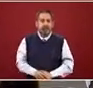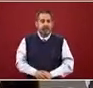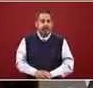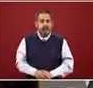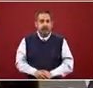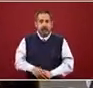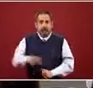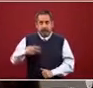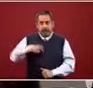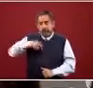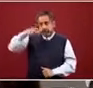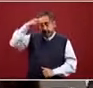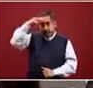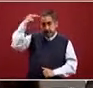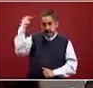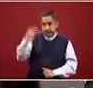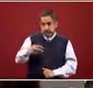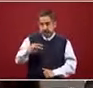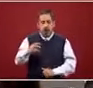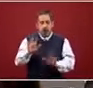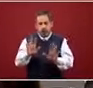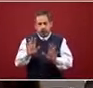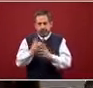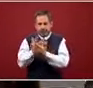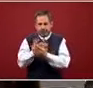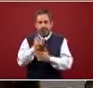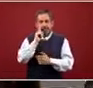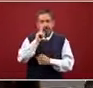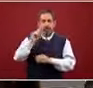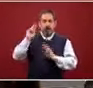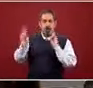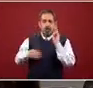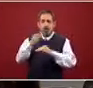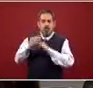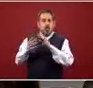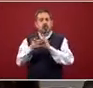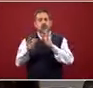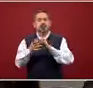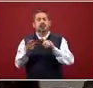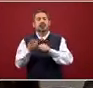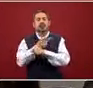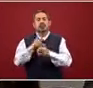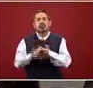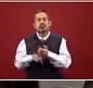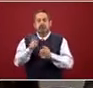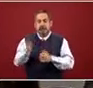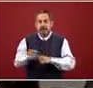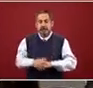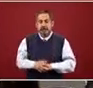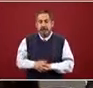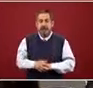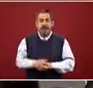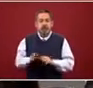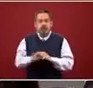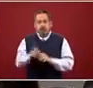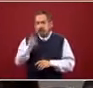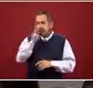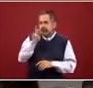En México, bueno, ahorita terminemos con la parte del mundo, vamos a explicar aquí también que, aunque la letra está muy chica